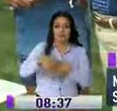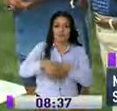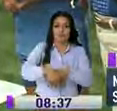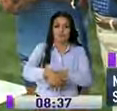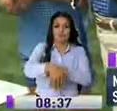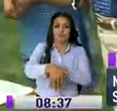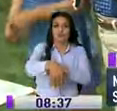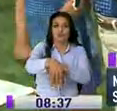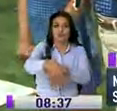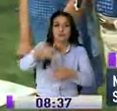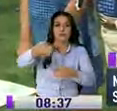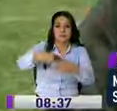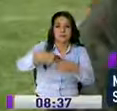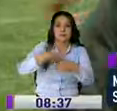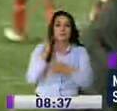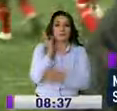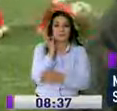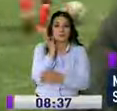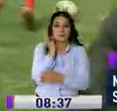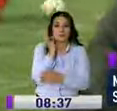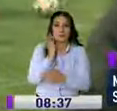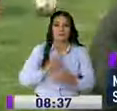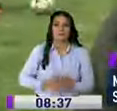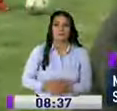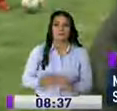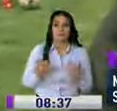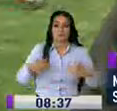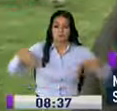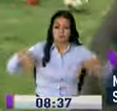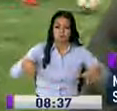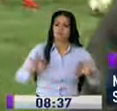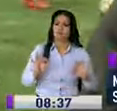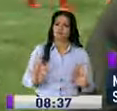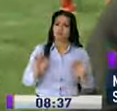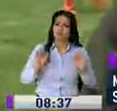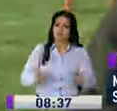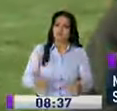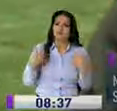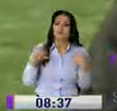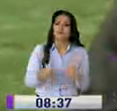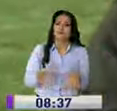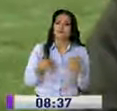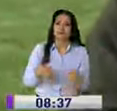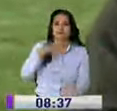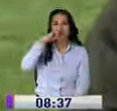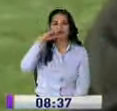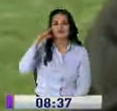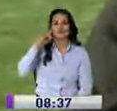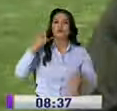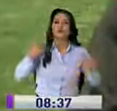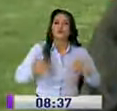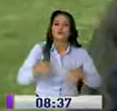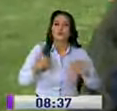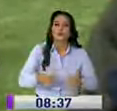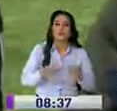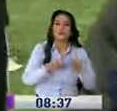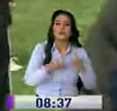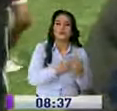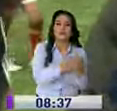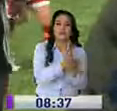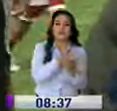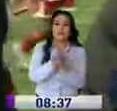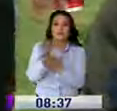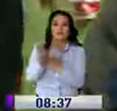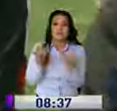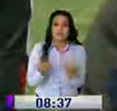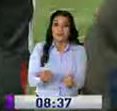también participarán mujeres. Hoy tenemos una cancha digna para ellos, para los niños en las distintas categorías, que